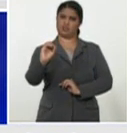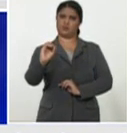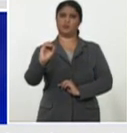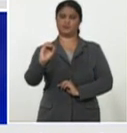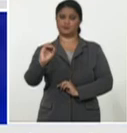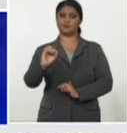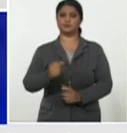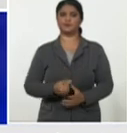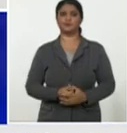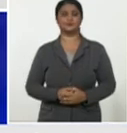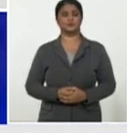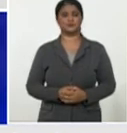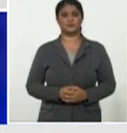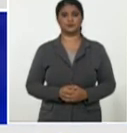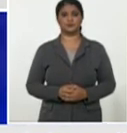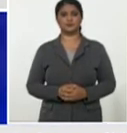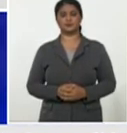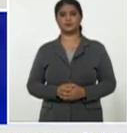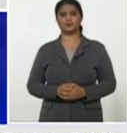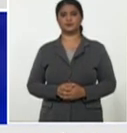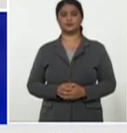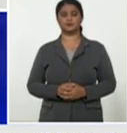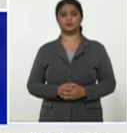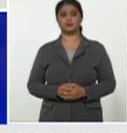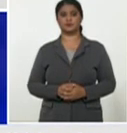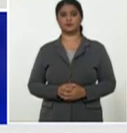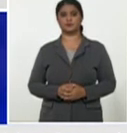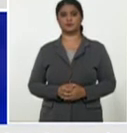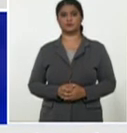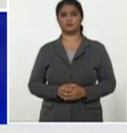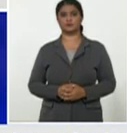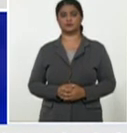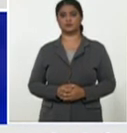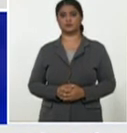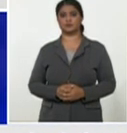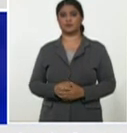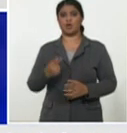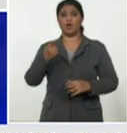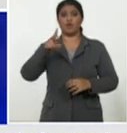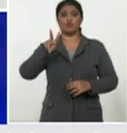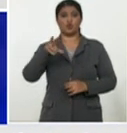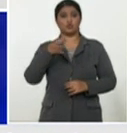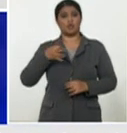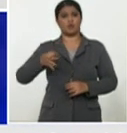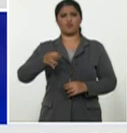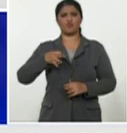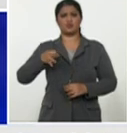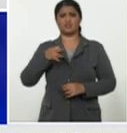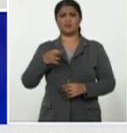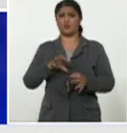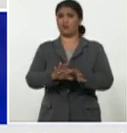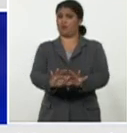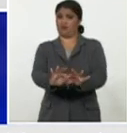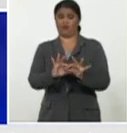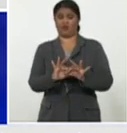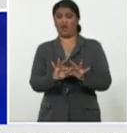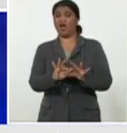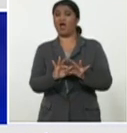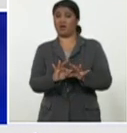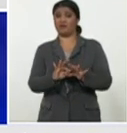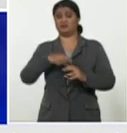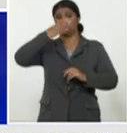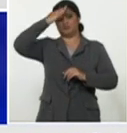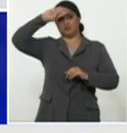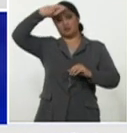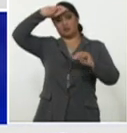Los 12 municipios donde se concentra el 40,3% de la incidencia de COVID-19